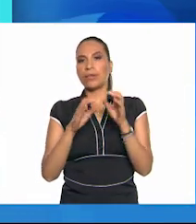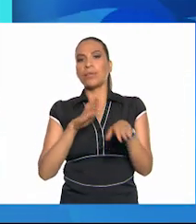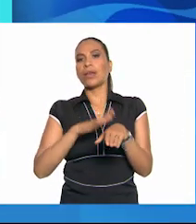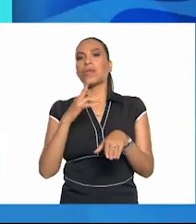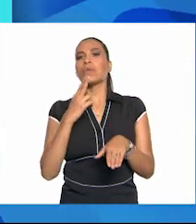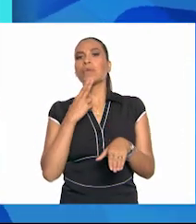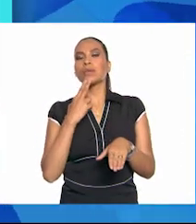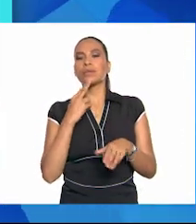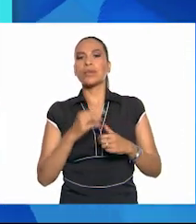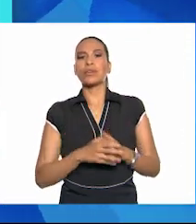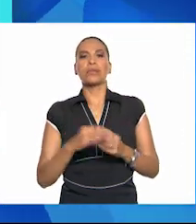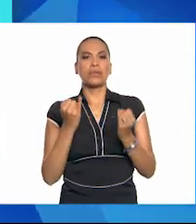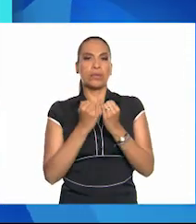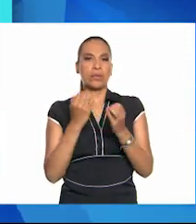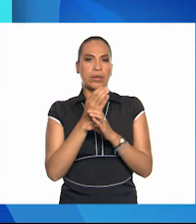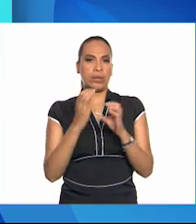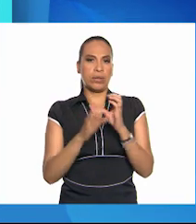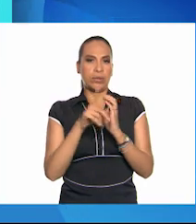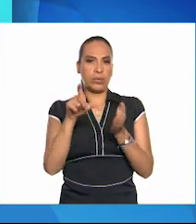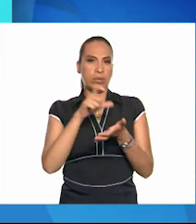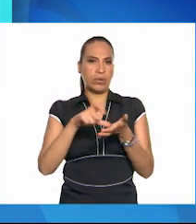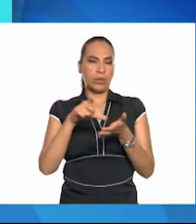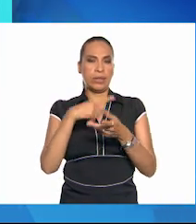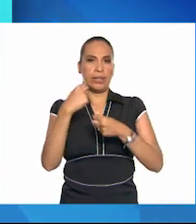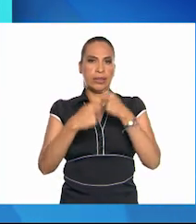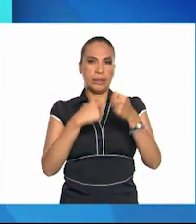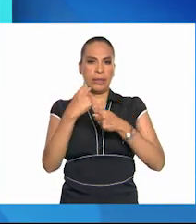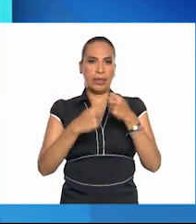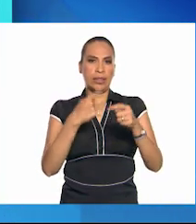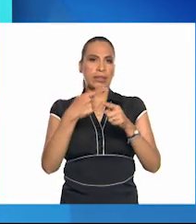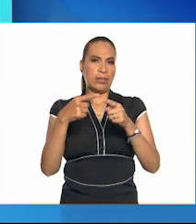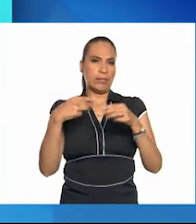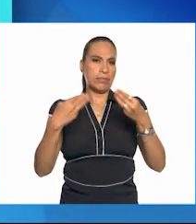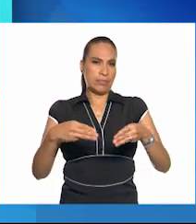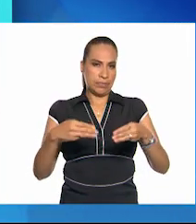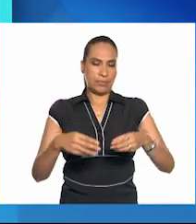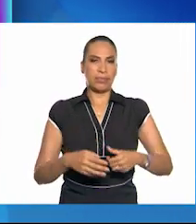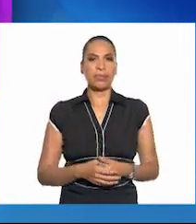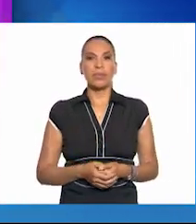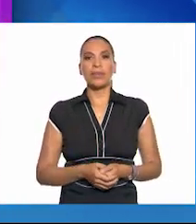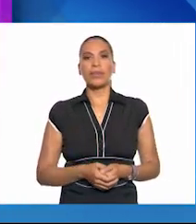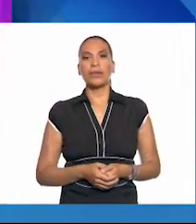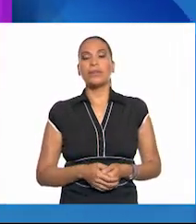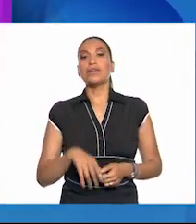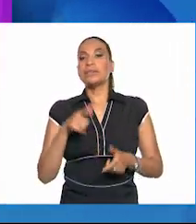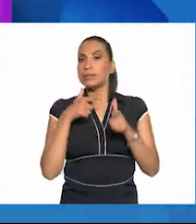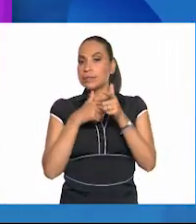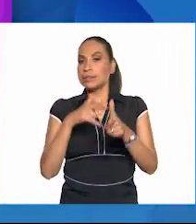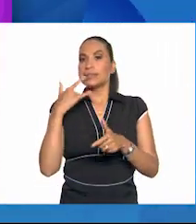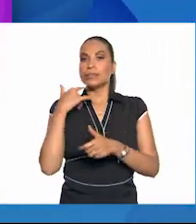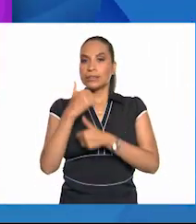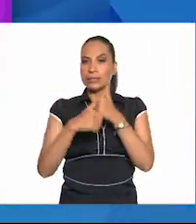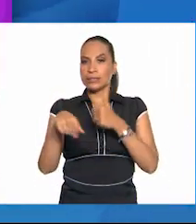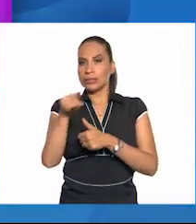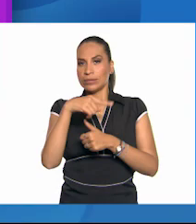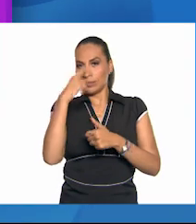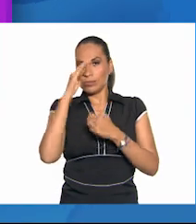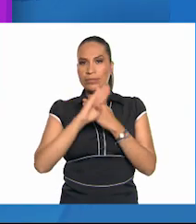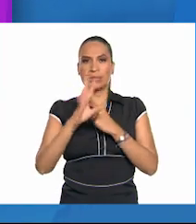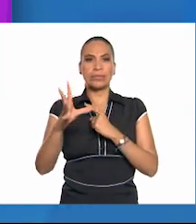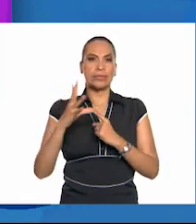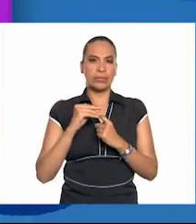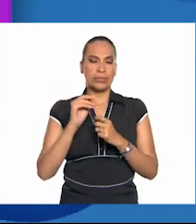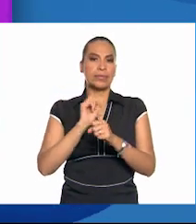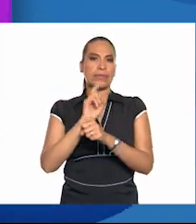más utilizas. También las cosas que compres en la tienda o en el supermercado. Sigamos luchando juntos contra este